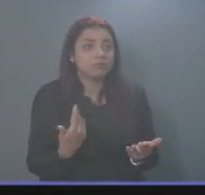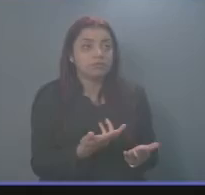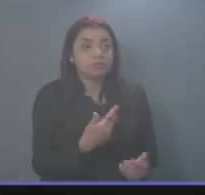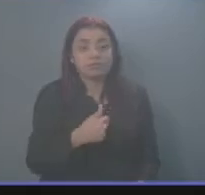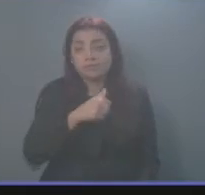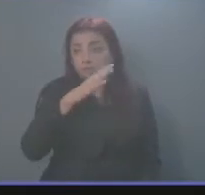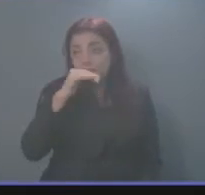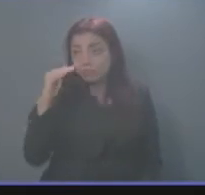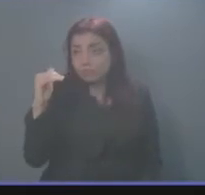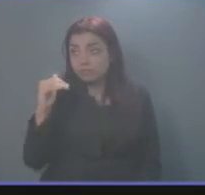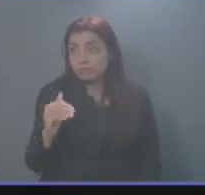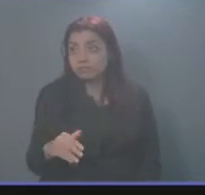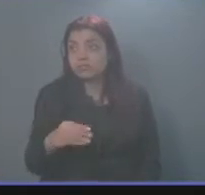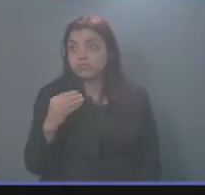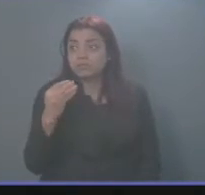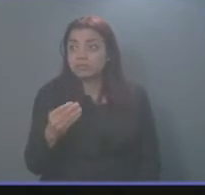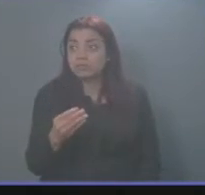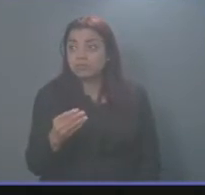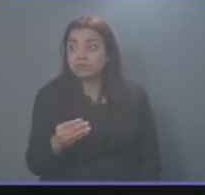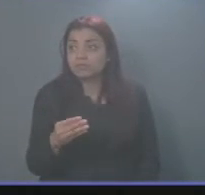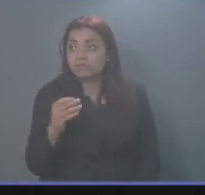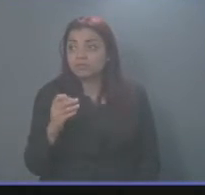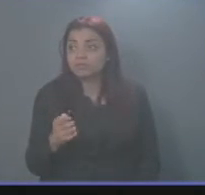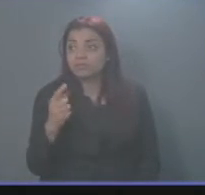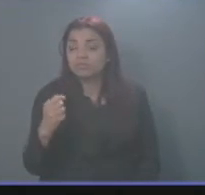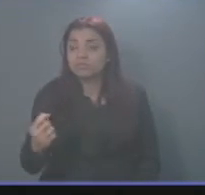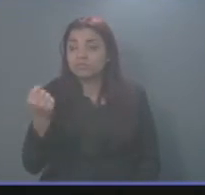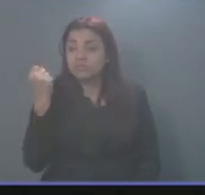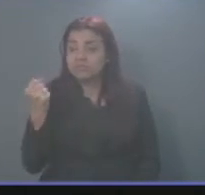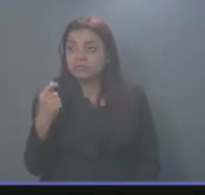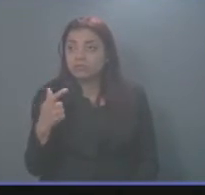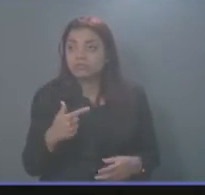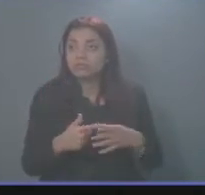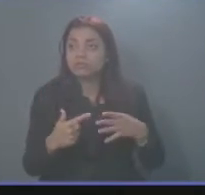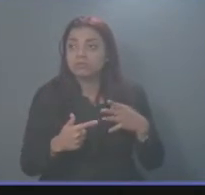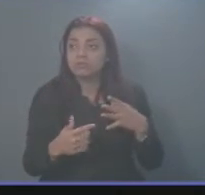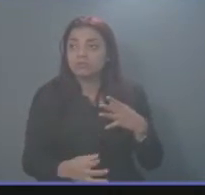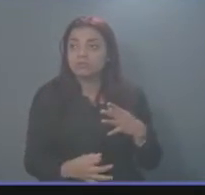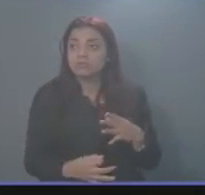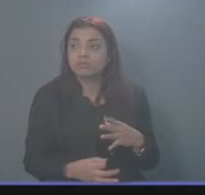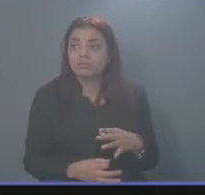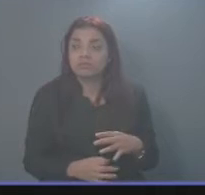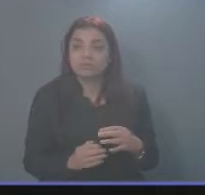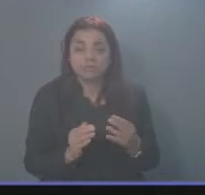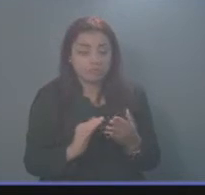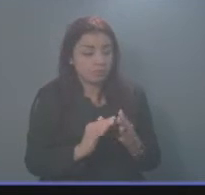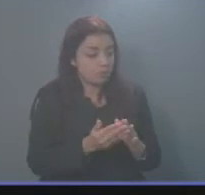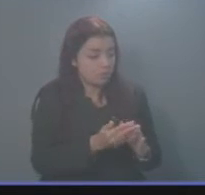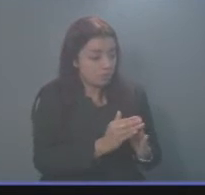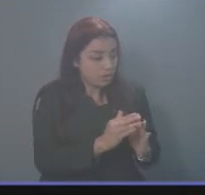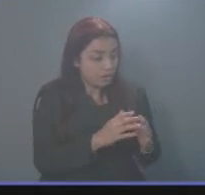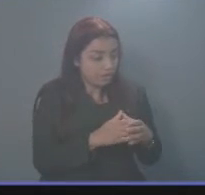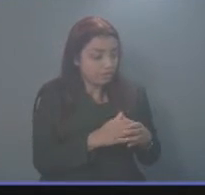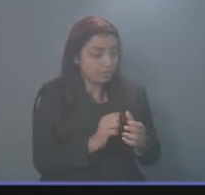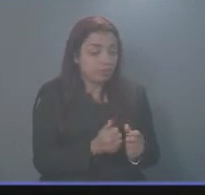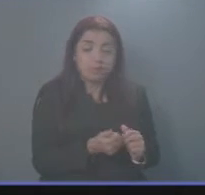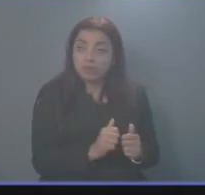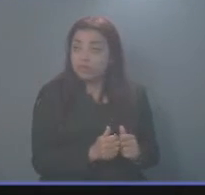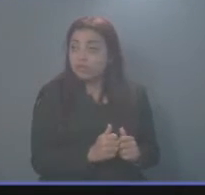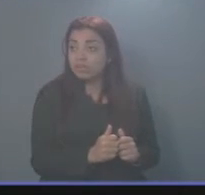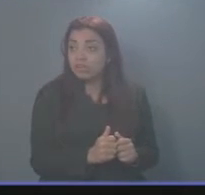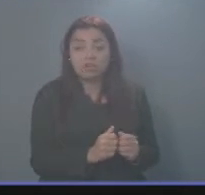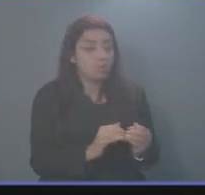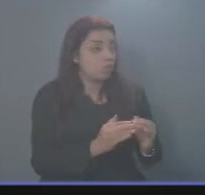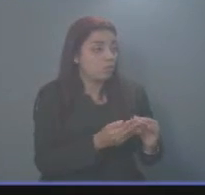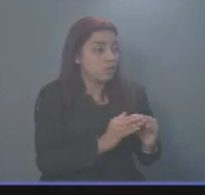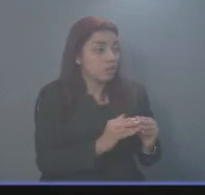país. Algo muy importante también que se contempla en esta ley es el deporte comunitario. El